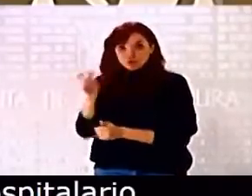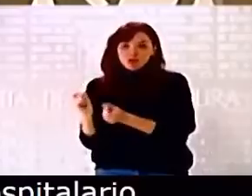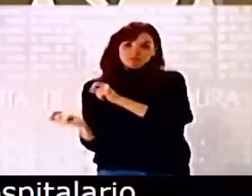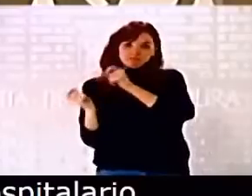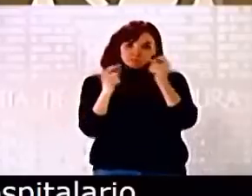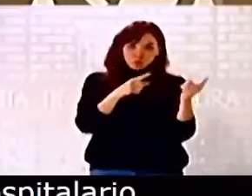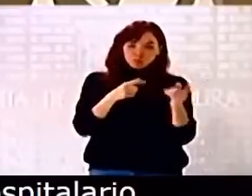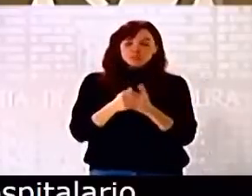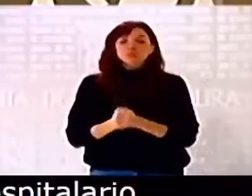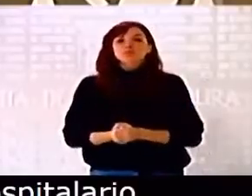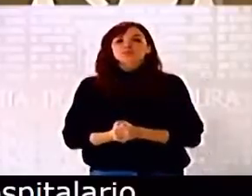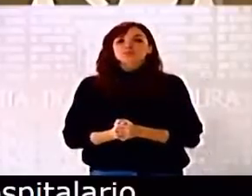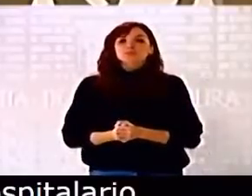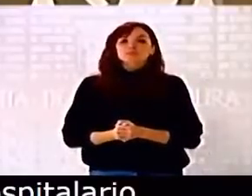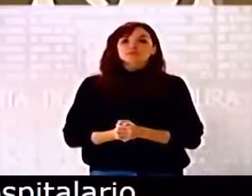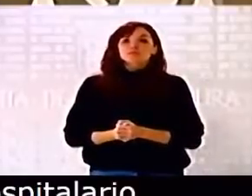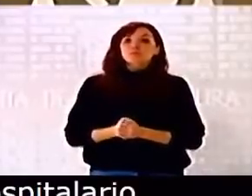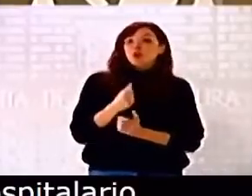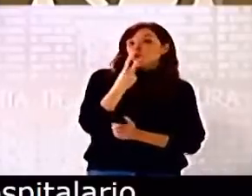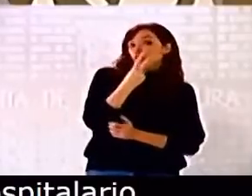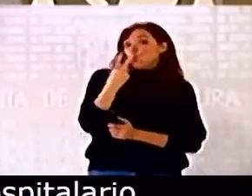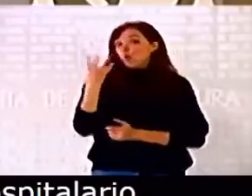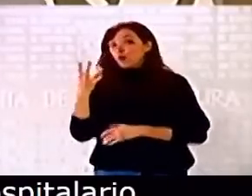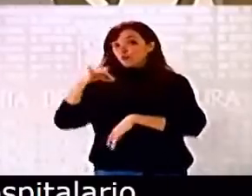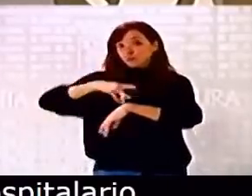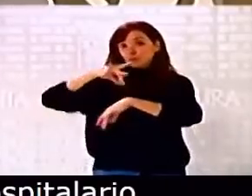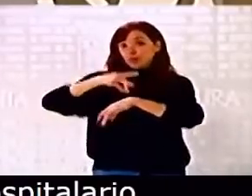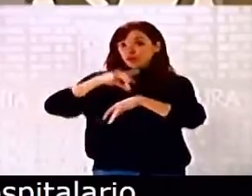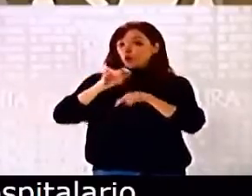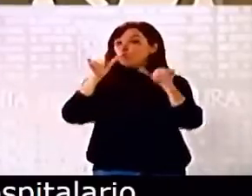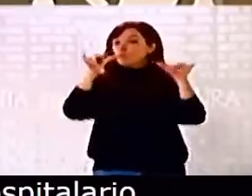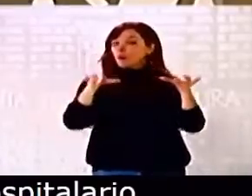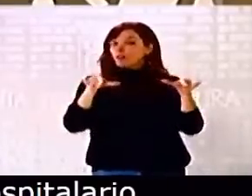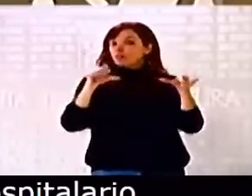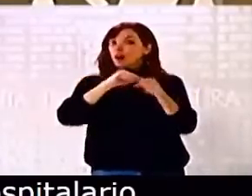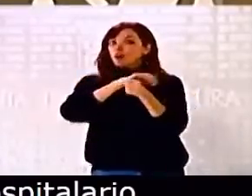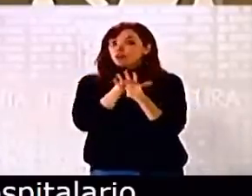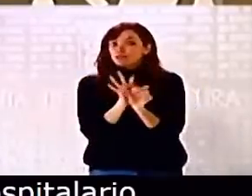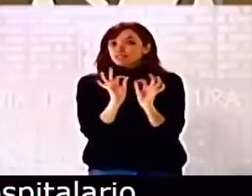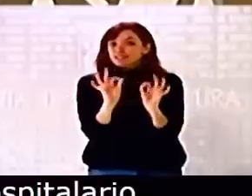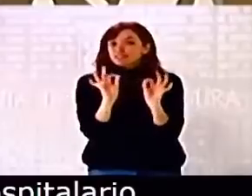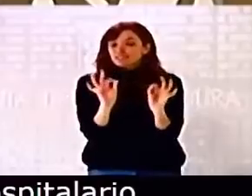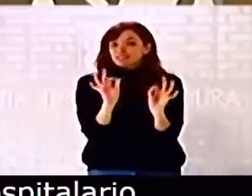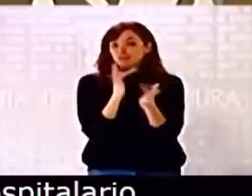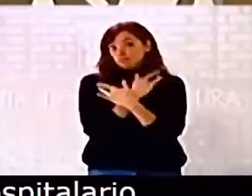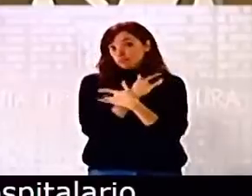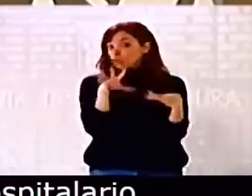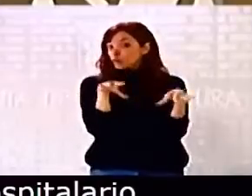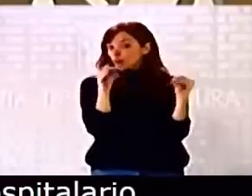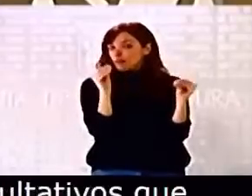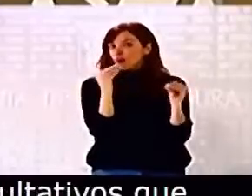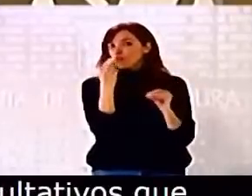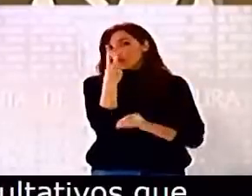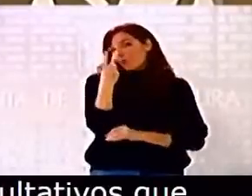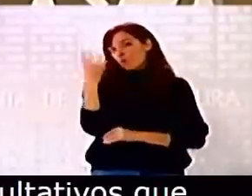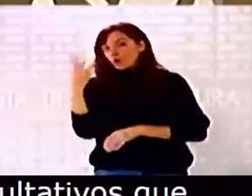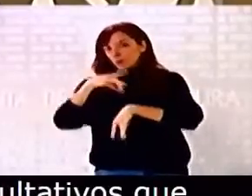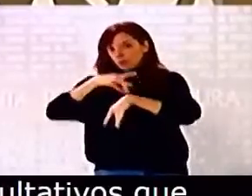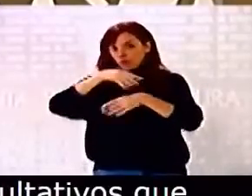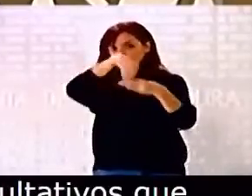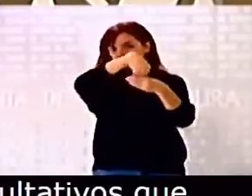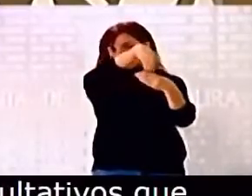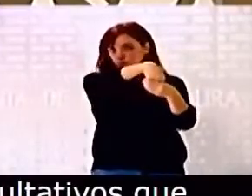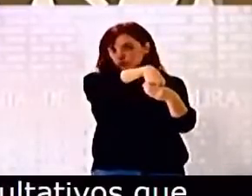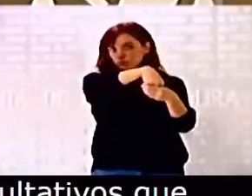Habrá entre 2 y 4 facultativos que atiendan la planta COVID del Hospital Nuestra Señora de la Montaña, donde están implicados